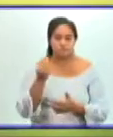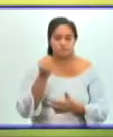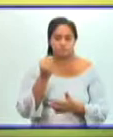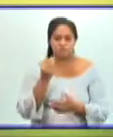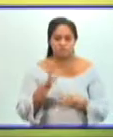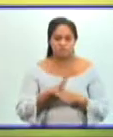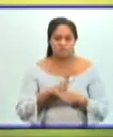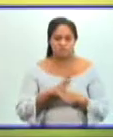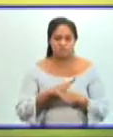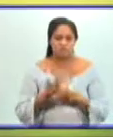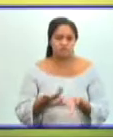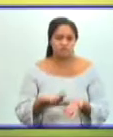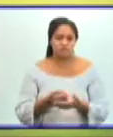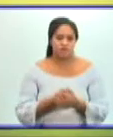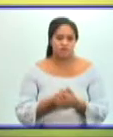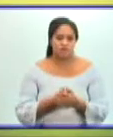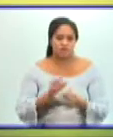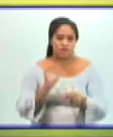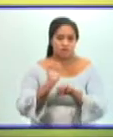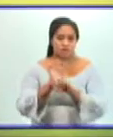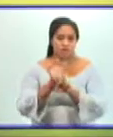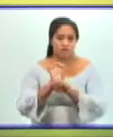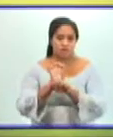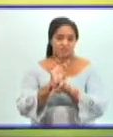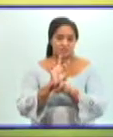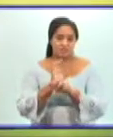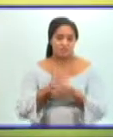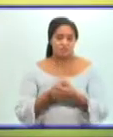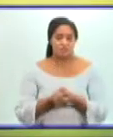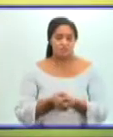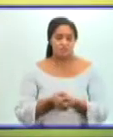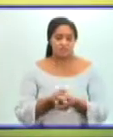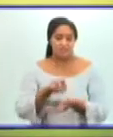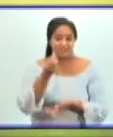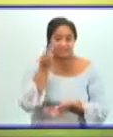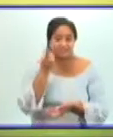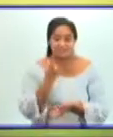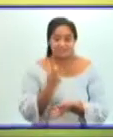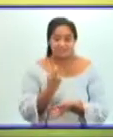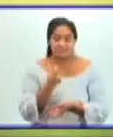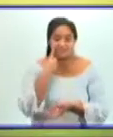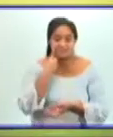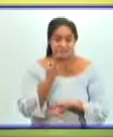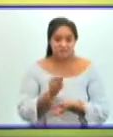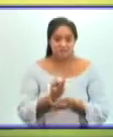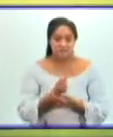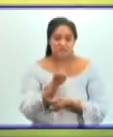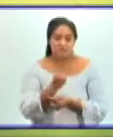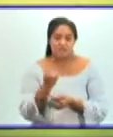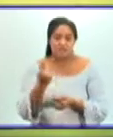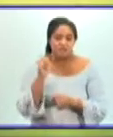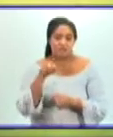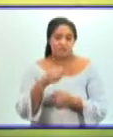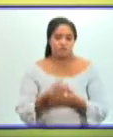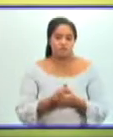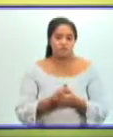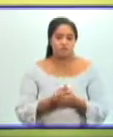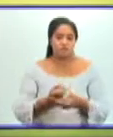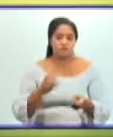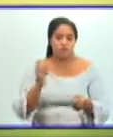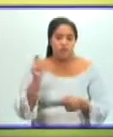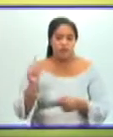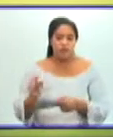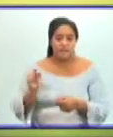significado. Es importante que identifiquen cada una de ellas, porque tanto los conductores como